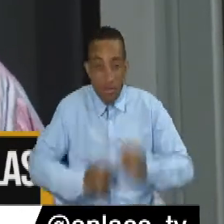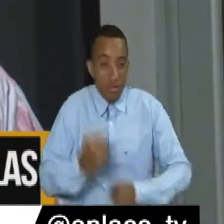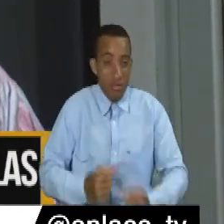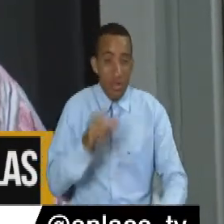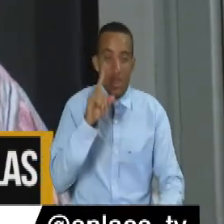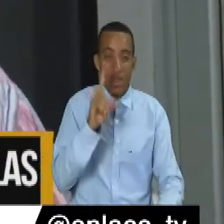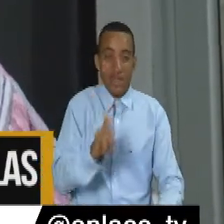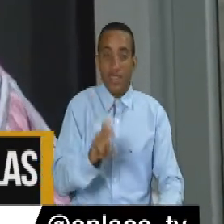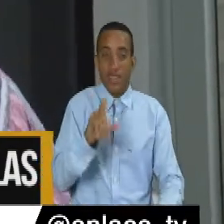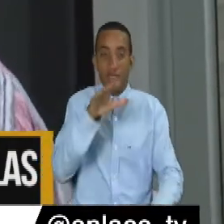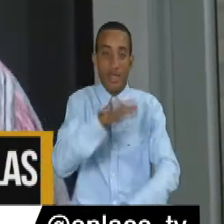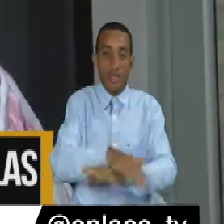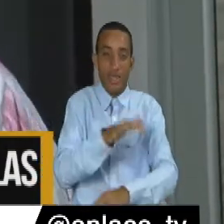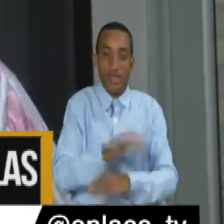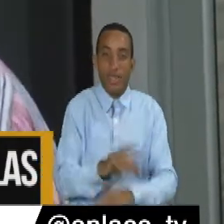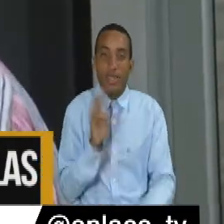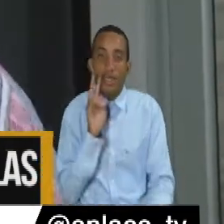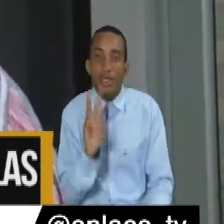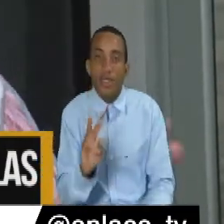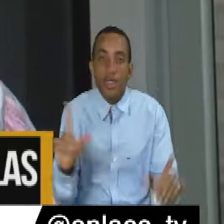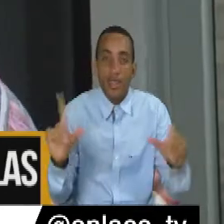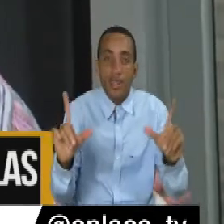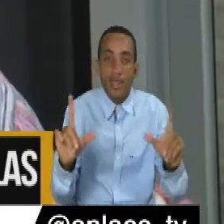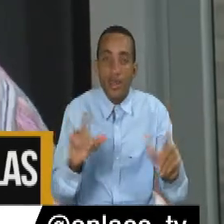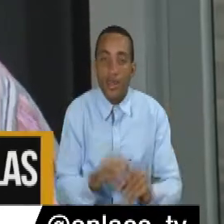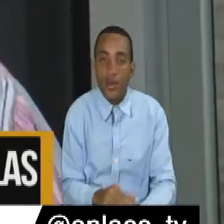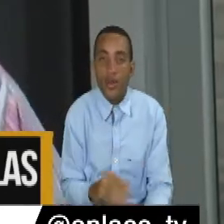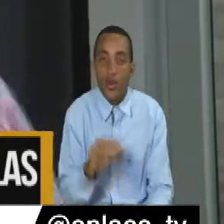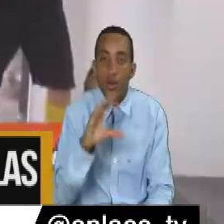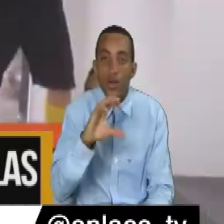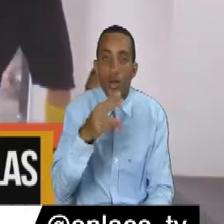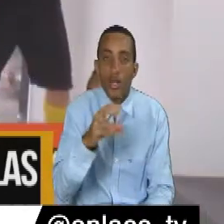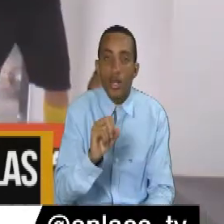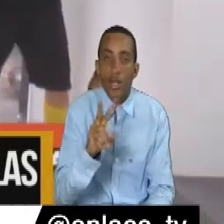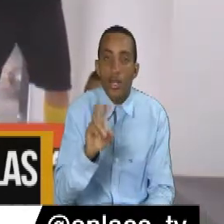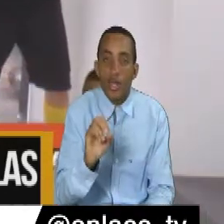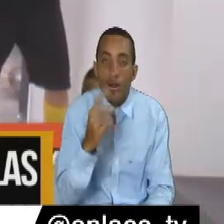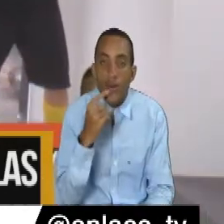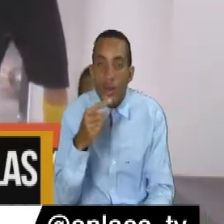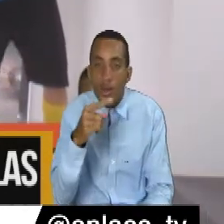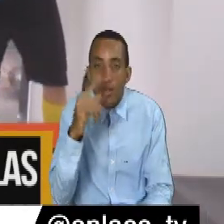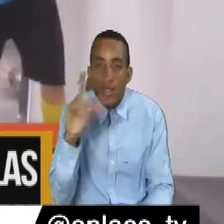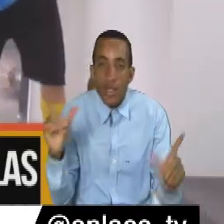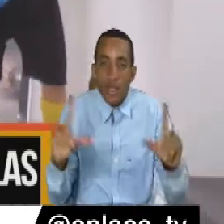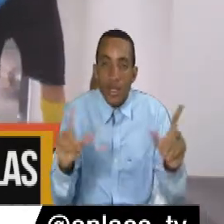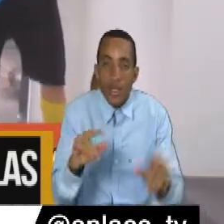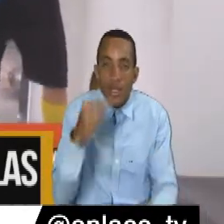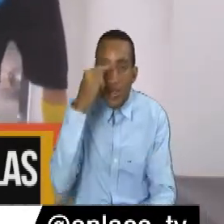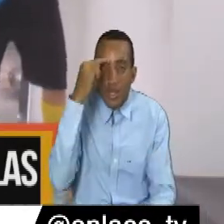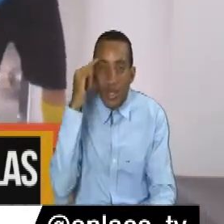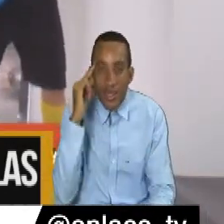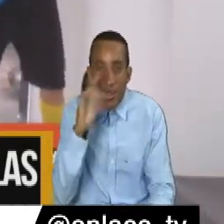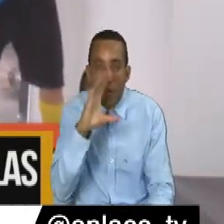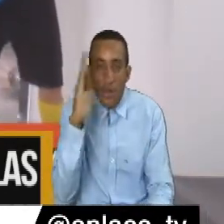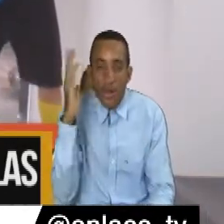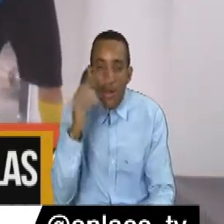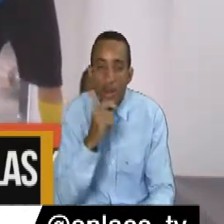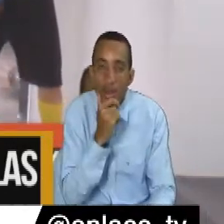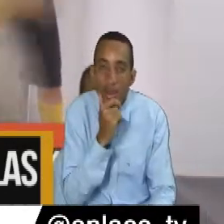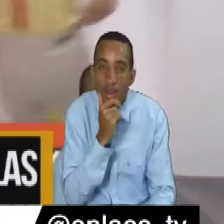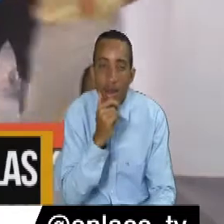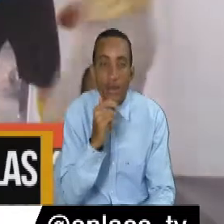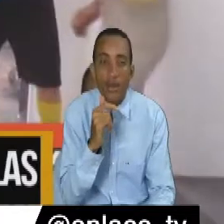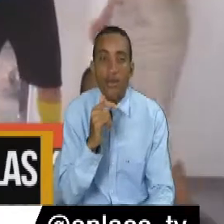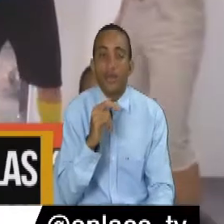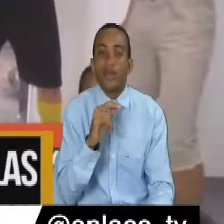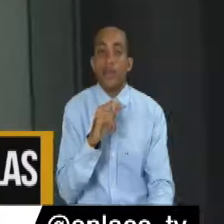el Chavo allá en el televisor de blanco y negro. Además de la Escuela de Arte Las Tablas, otros artistas se han vinculado a esta temporada de